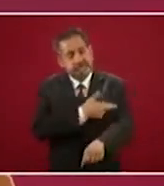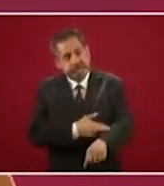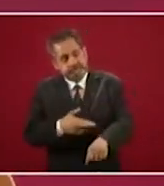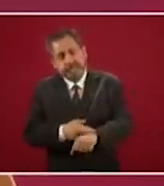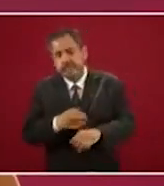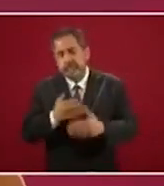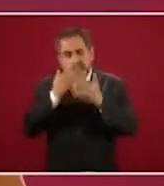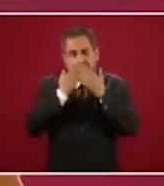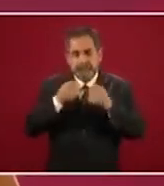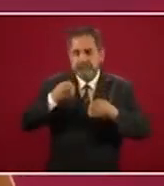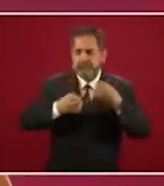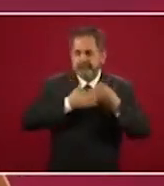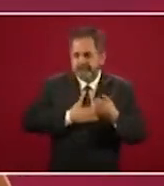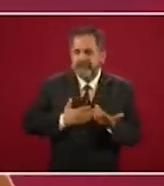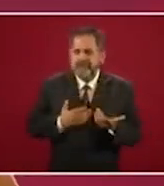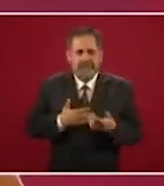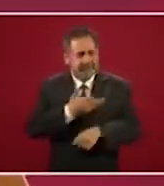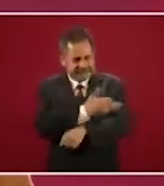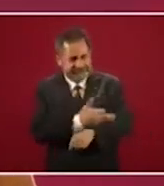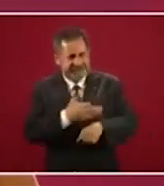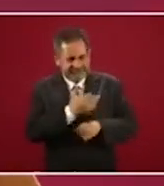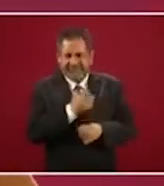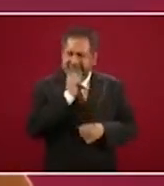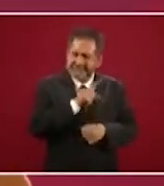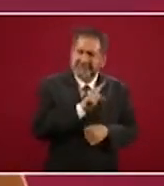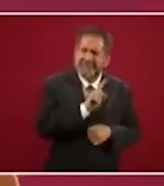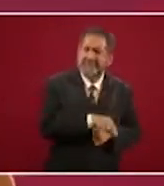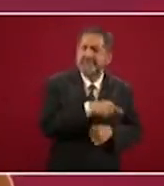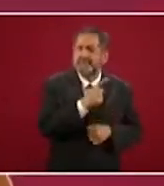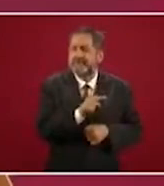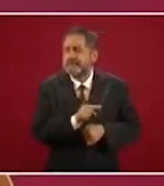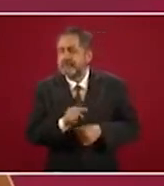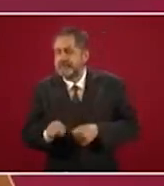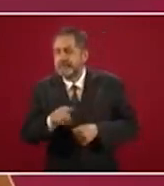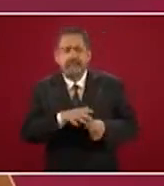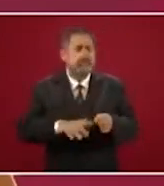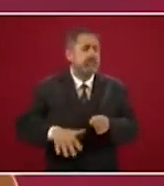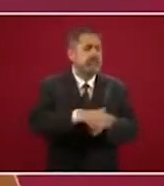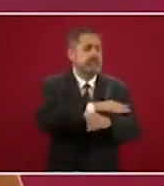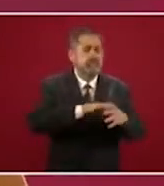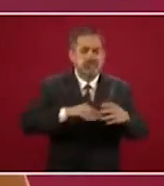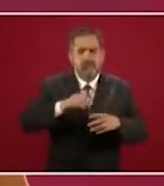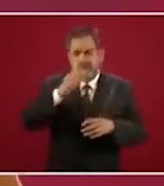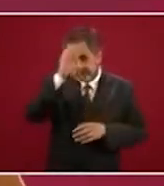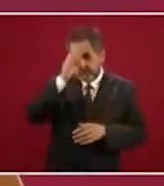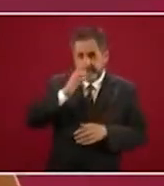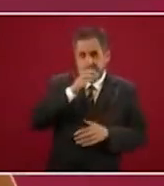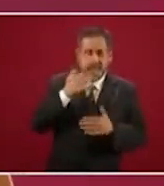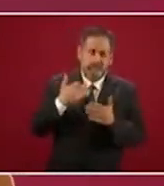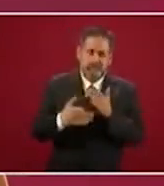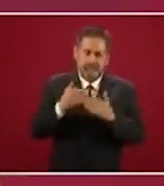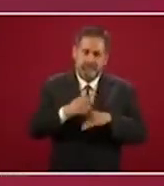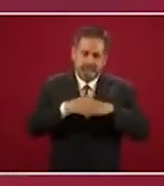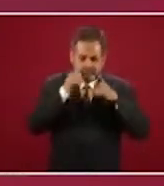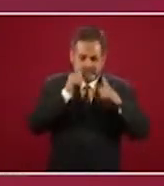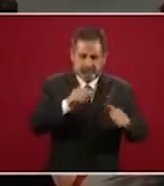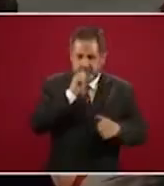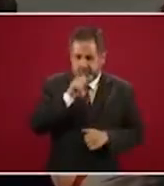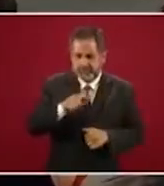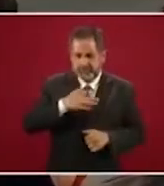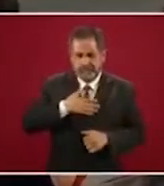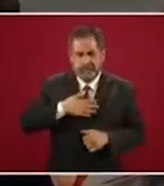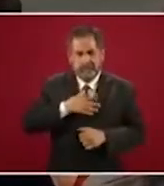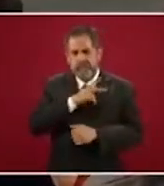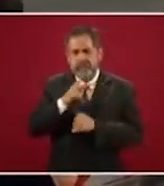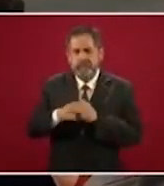de justicia, no solo para las familias, sino para toda la zona carbonífera de Coahuila y sin duda para nuestro país,